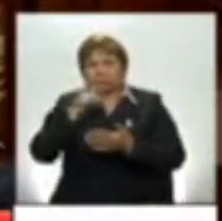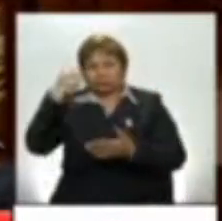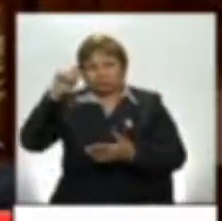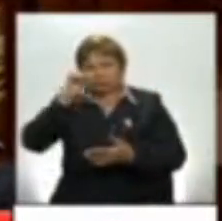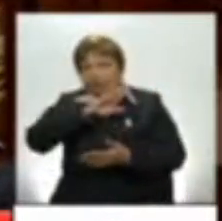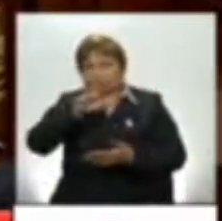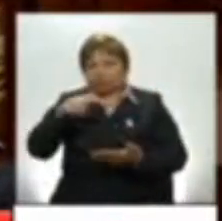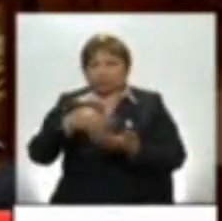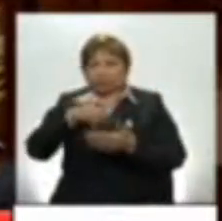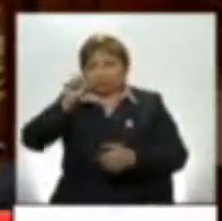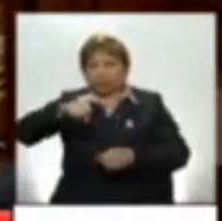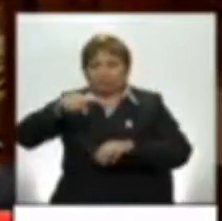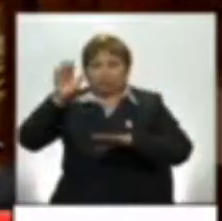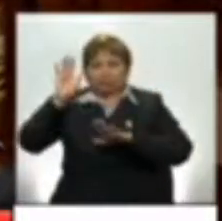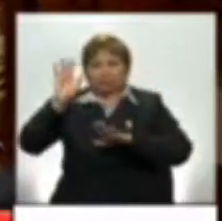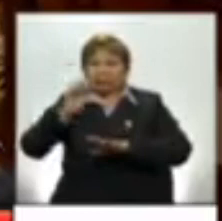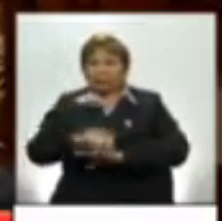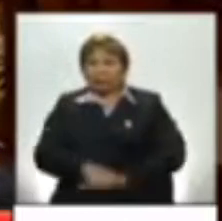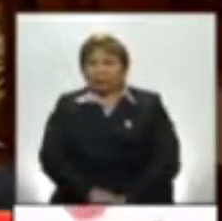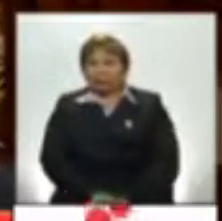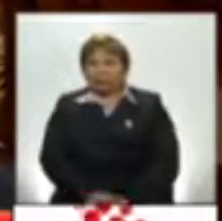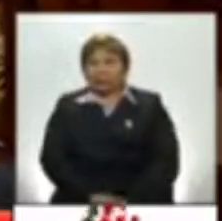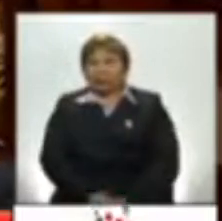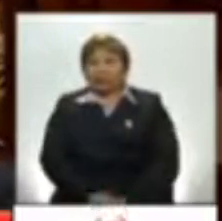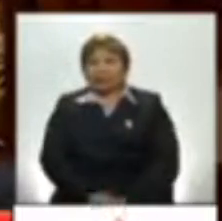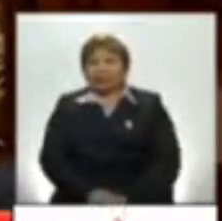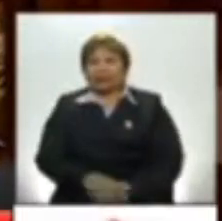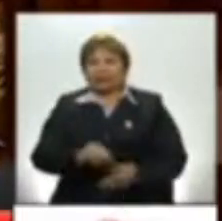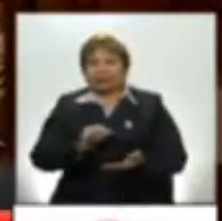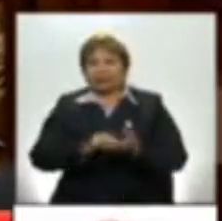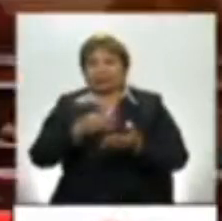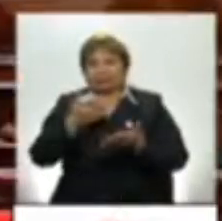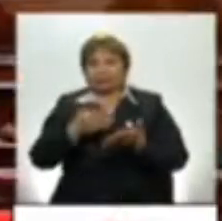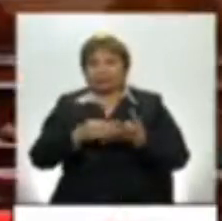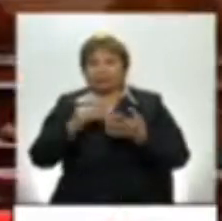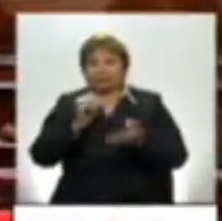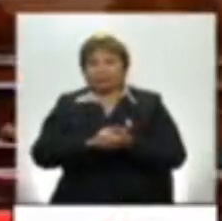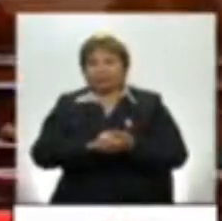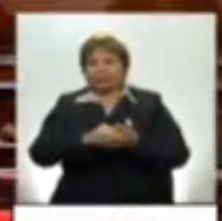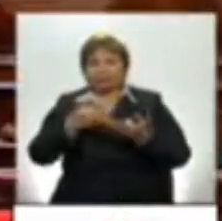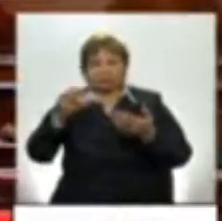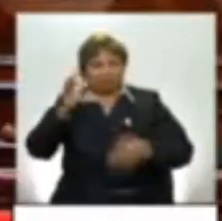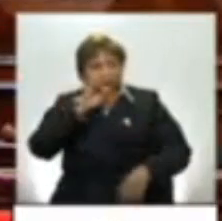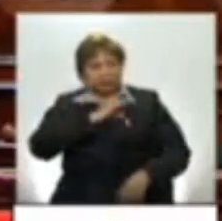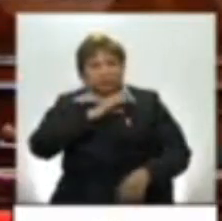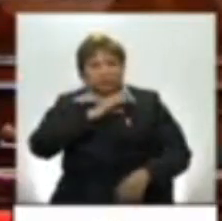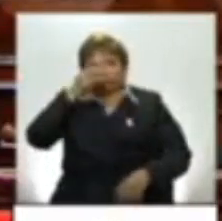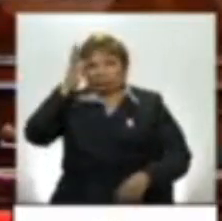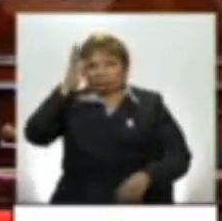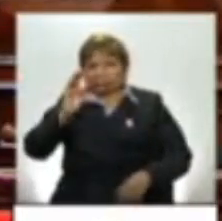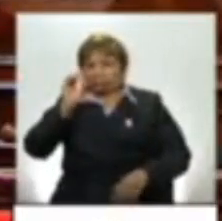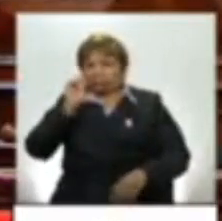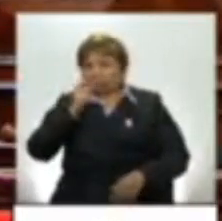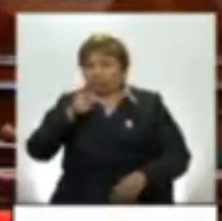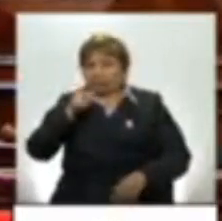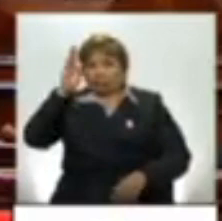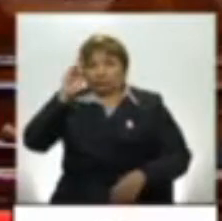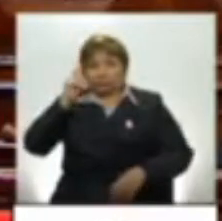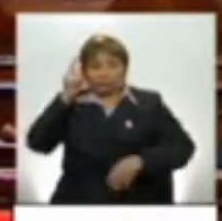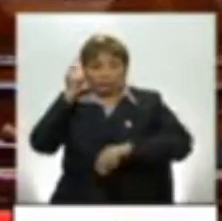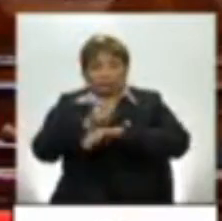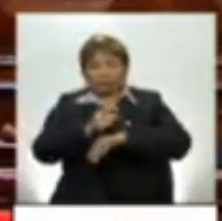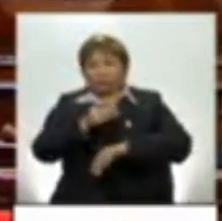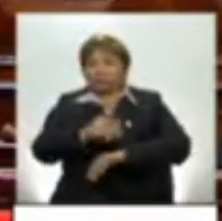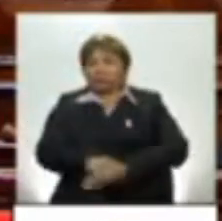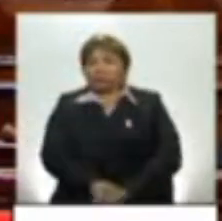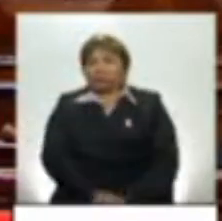todos. ¡Sí! ¡Juro! Si así lo hace, que Dios y la patria lo premien, sino que él y la nación se